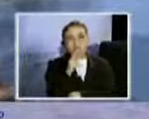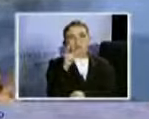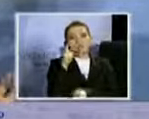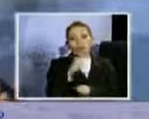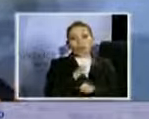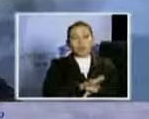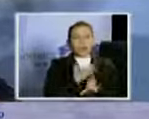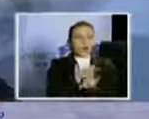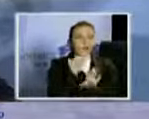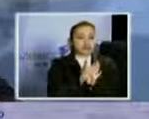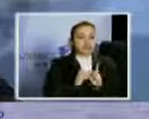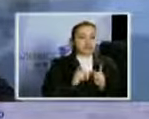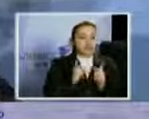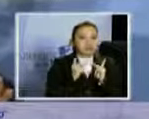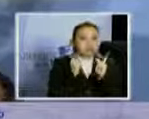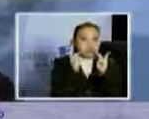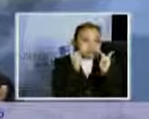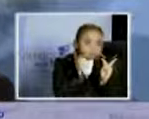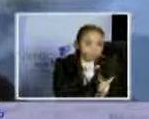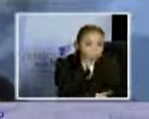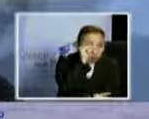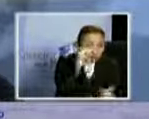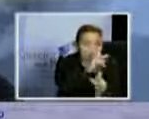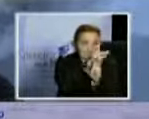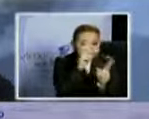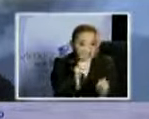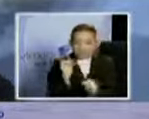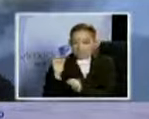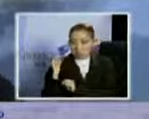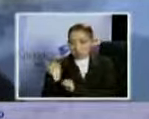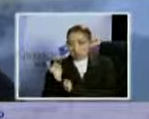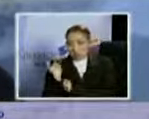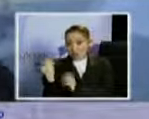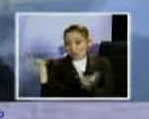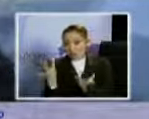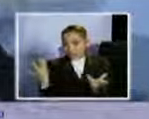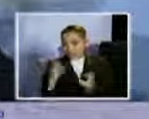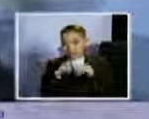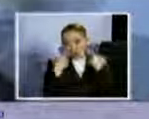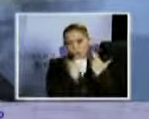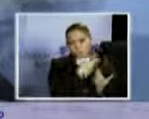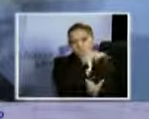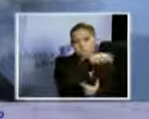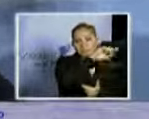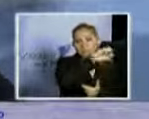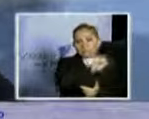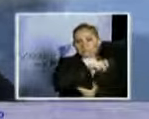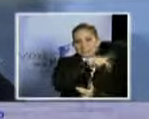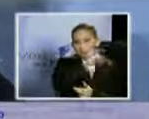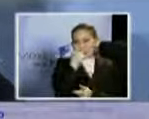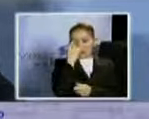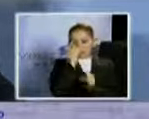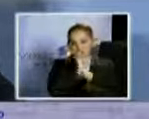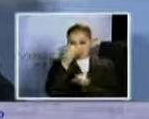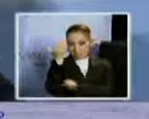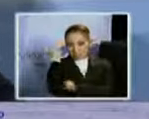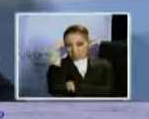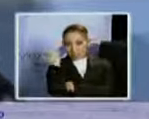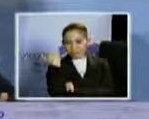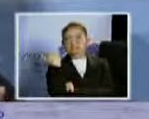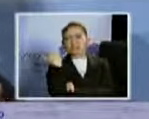un muy frágil alto al fuego impuesto hace apenas unos cuantos días después de la reunión de Minsk la semana pasada,